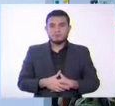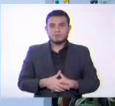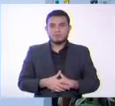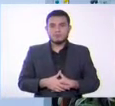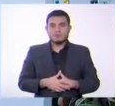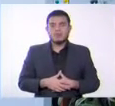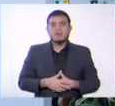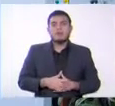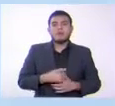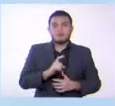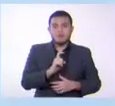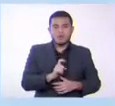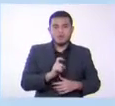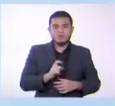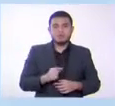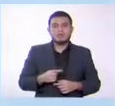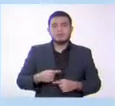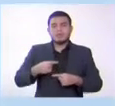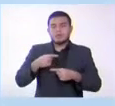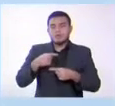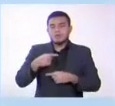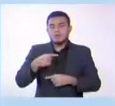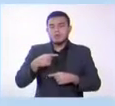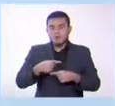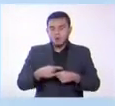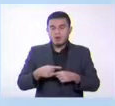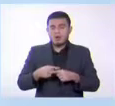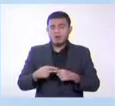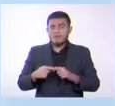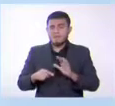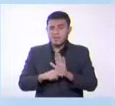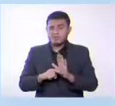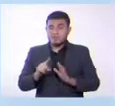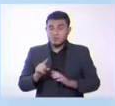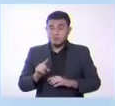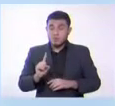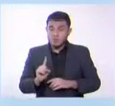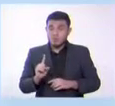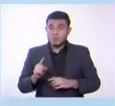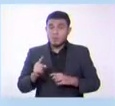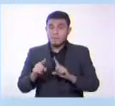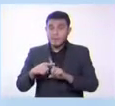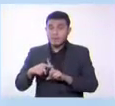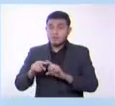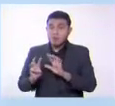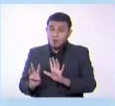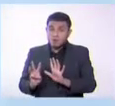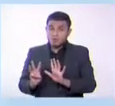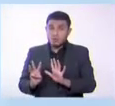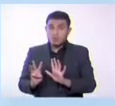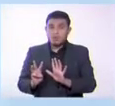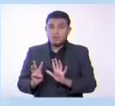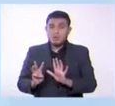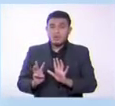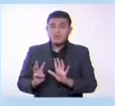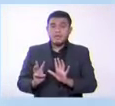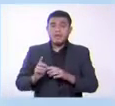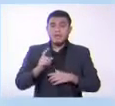Entonces X es igual a -1 más 8 y X es igual a 7.